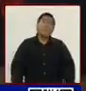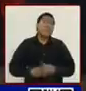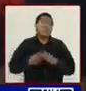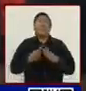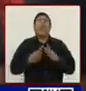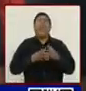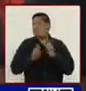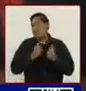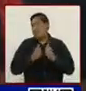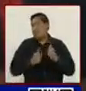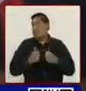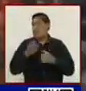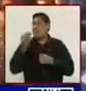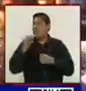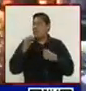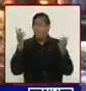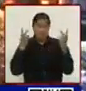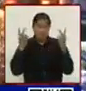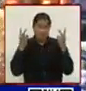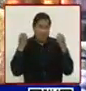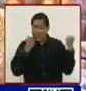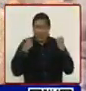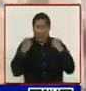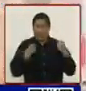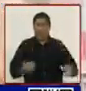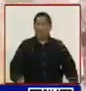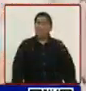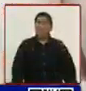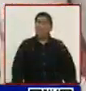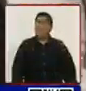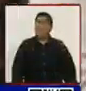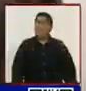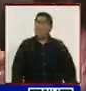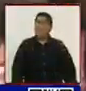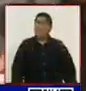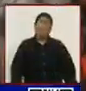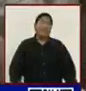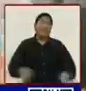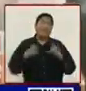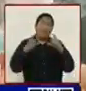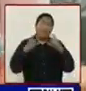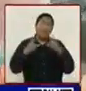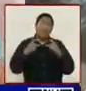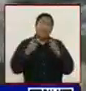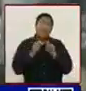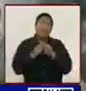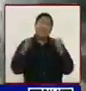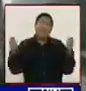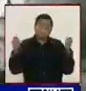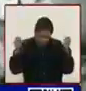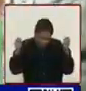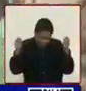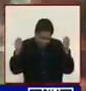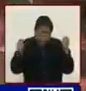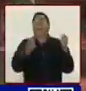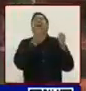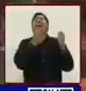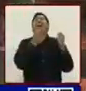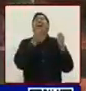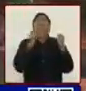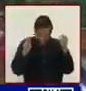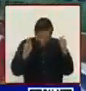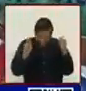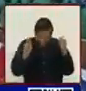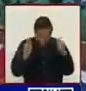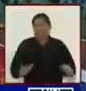Comienza la pelea del siglo, Mario versus Sonic. ¡Que se cumpla! Pelédicas a las citas con muchos chistes del Arce, del Evo.